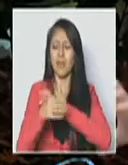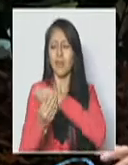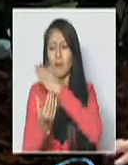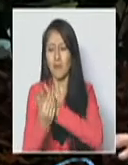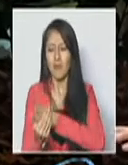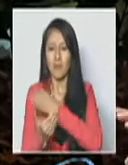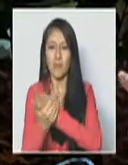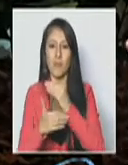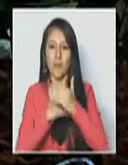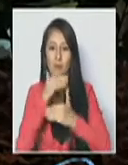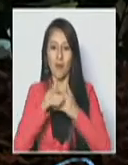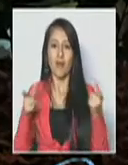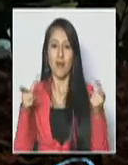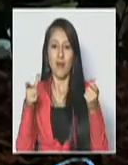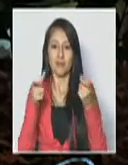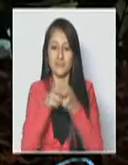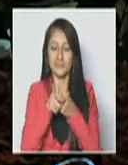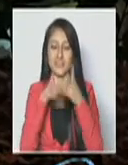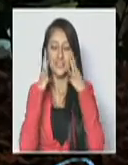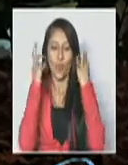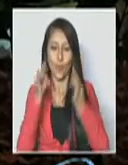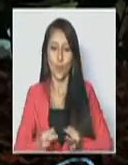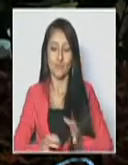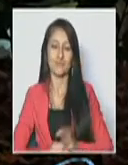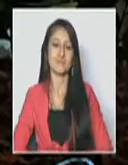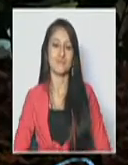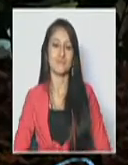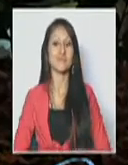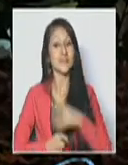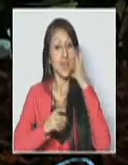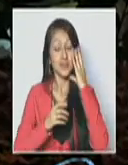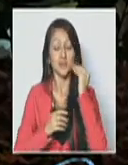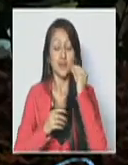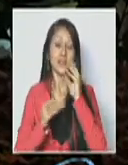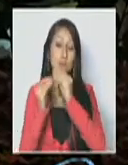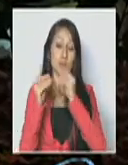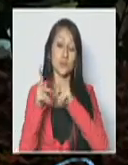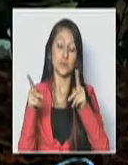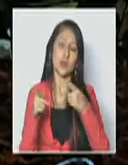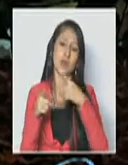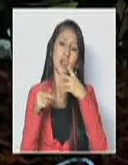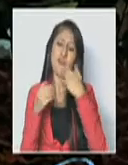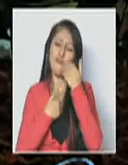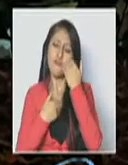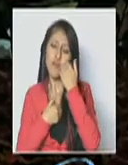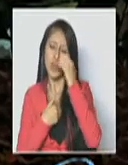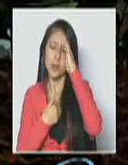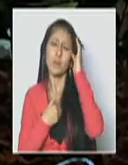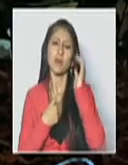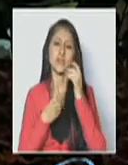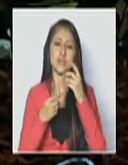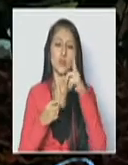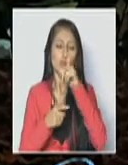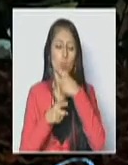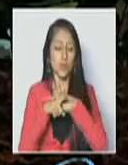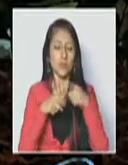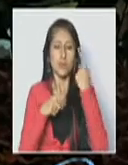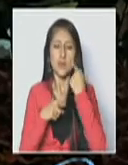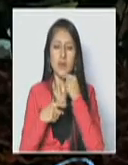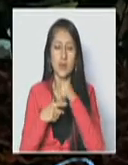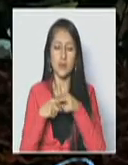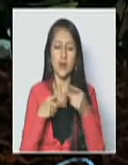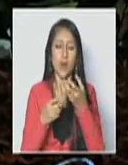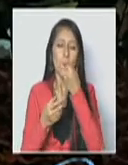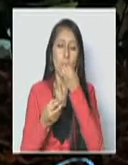médica que tendrían que hacer cambia totalmente tengo pacientes hipertensos que decidieron comer un día a la semana